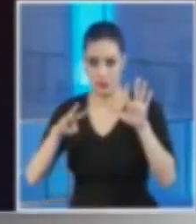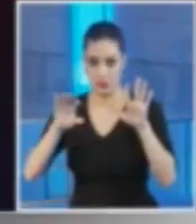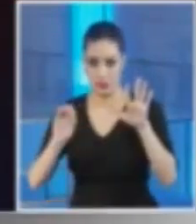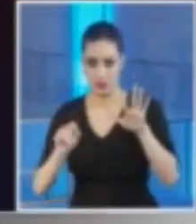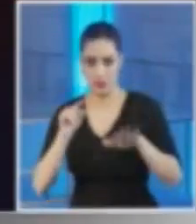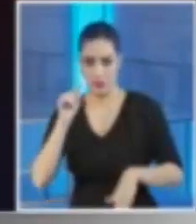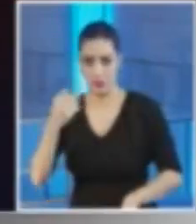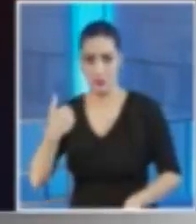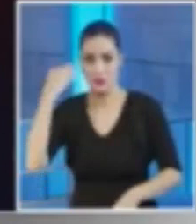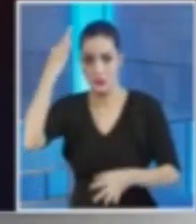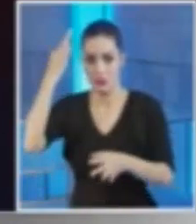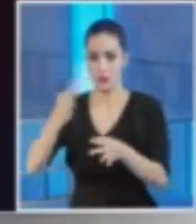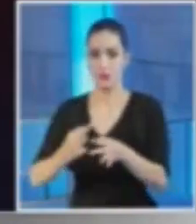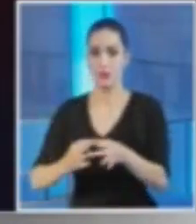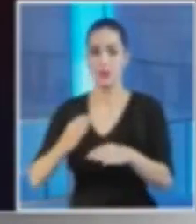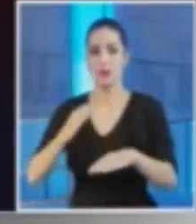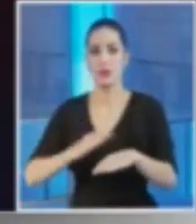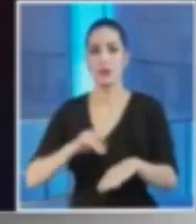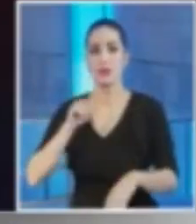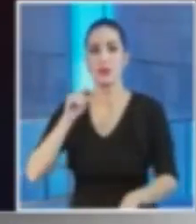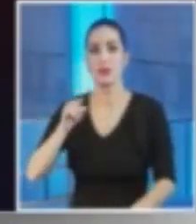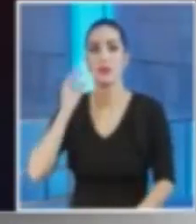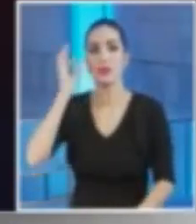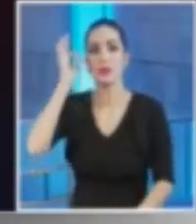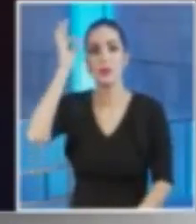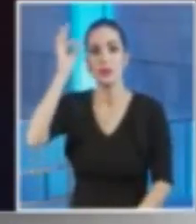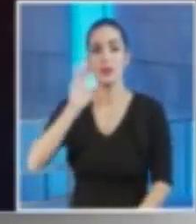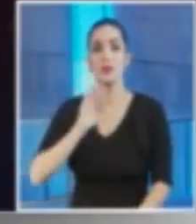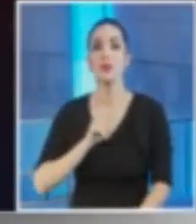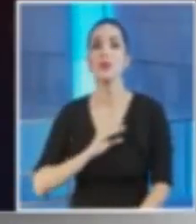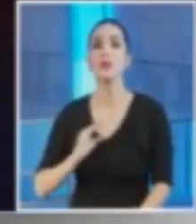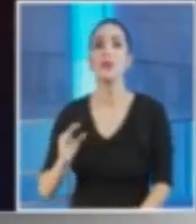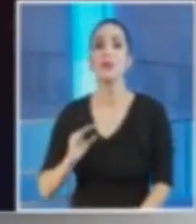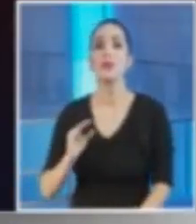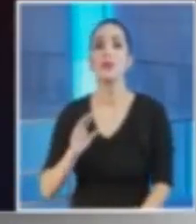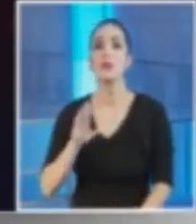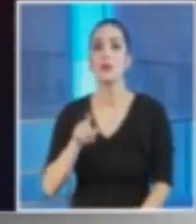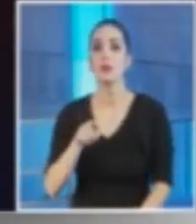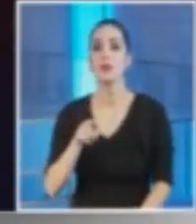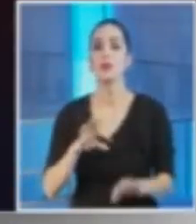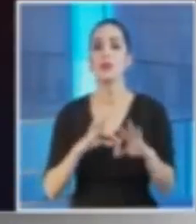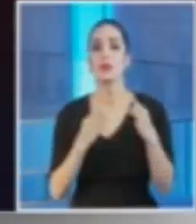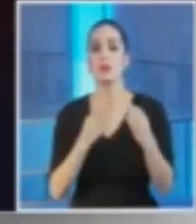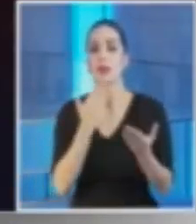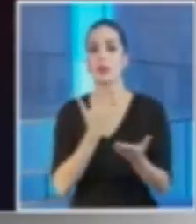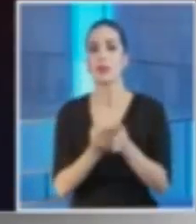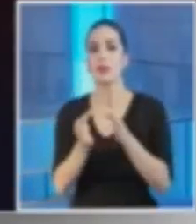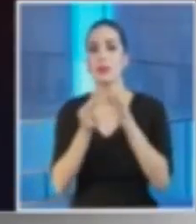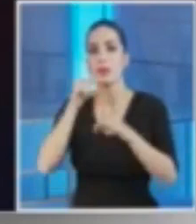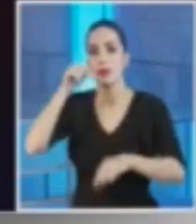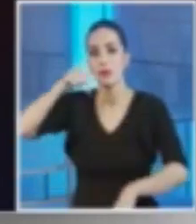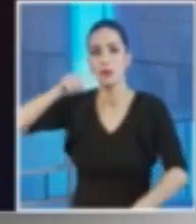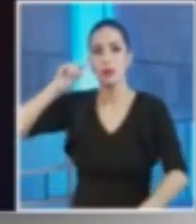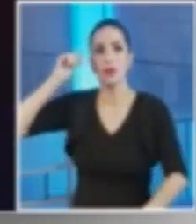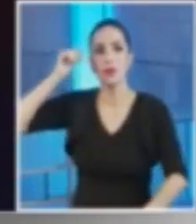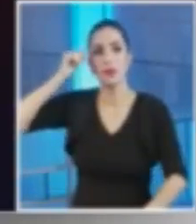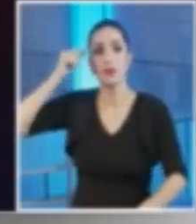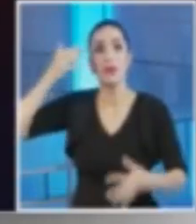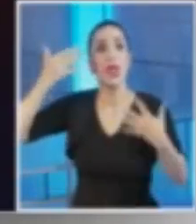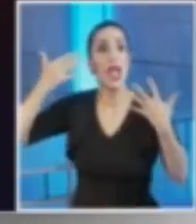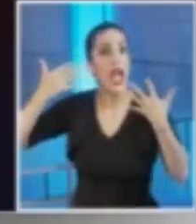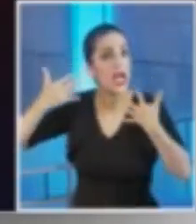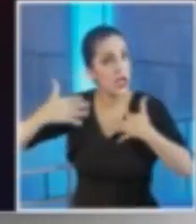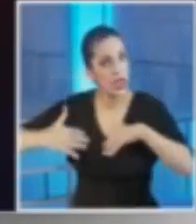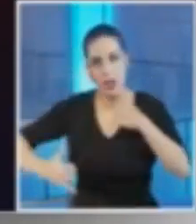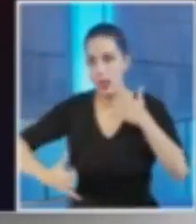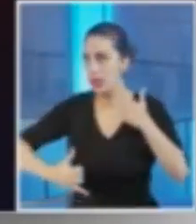toca decidir sobre tu futuro y el de tu familia. La buena noticia es que este gobierno ya se está